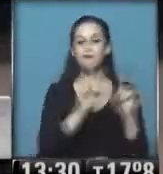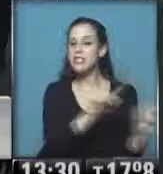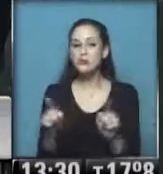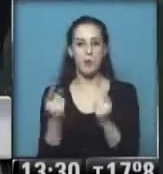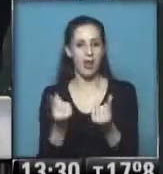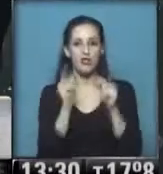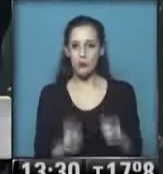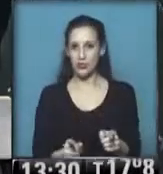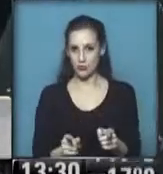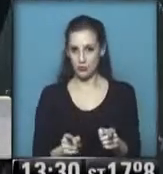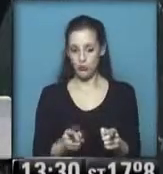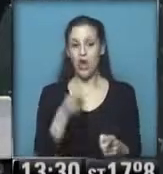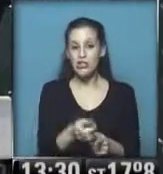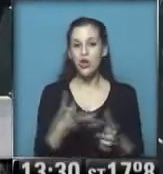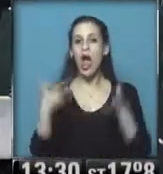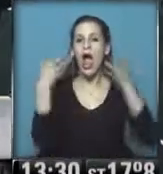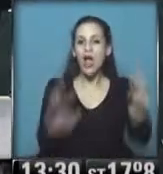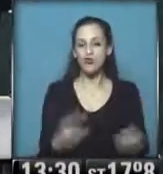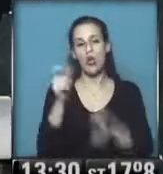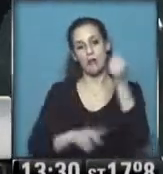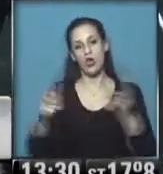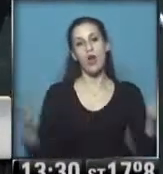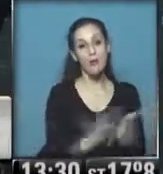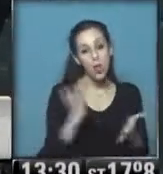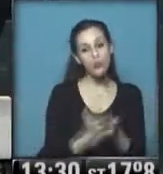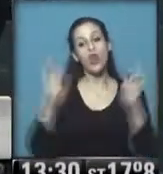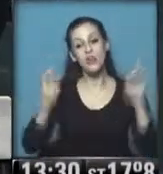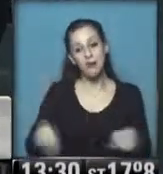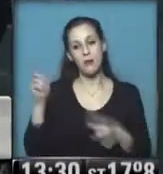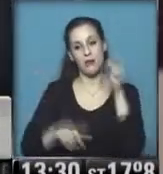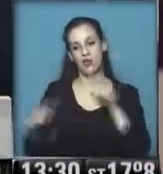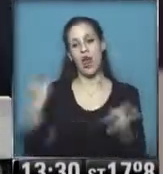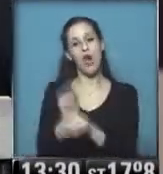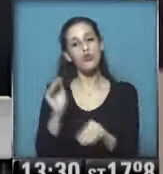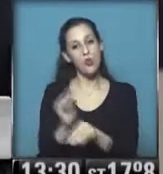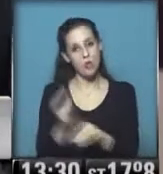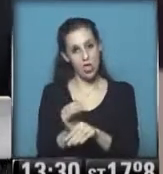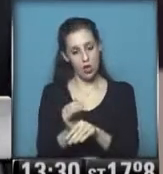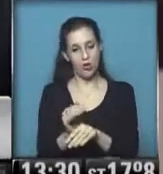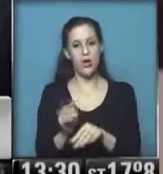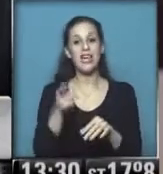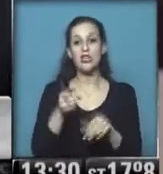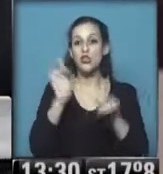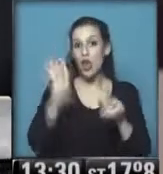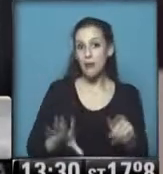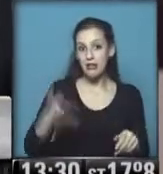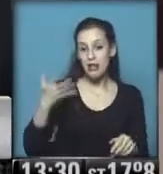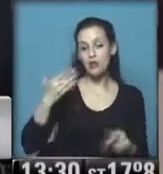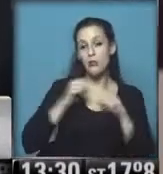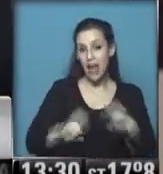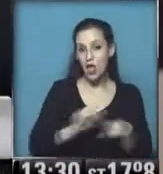sino que se está generando un beneficio para productores y para consumidor para el bar para el barrio porque esto se va a replicar no solo en el supermercado sino en todos los